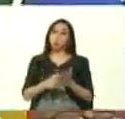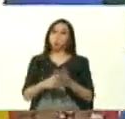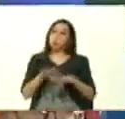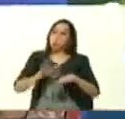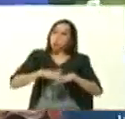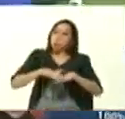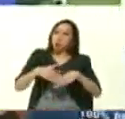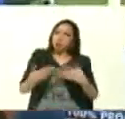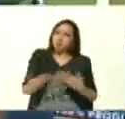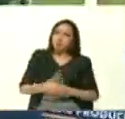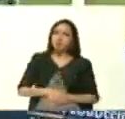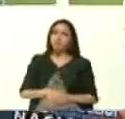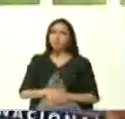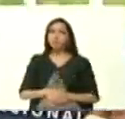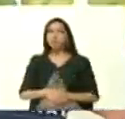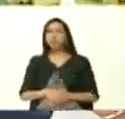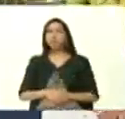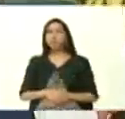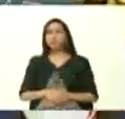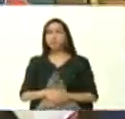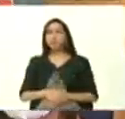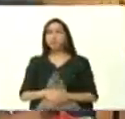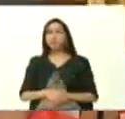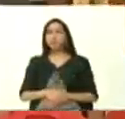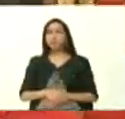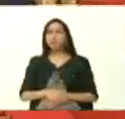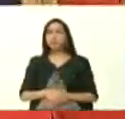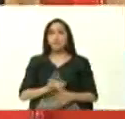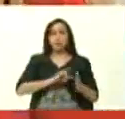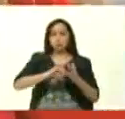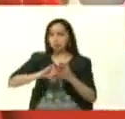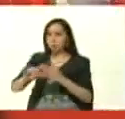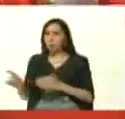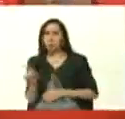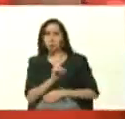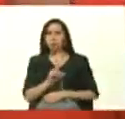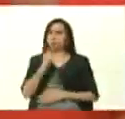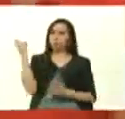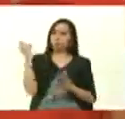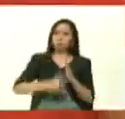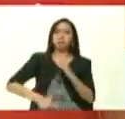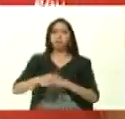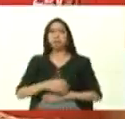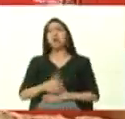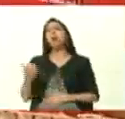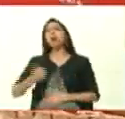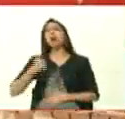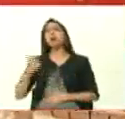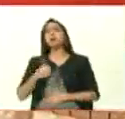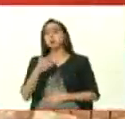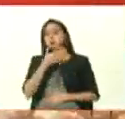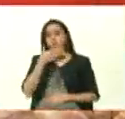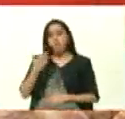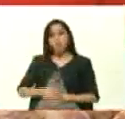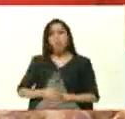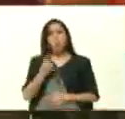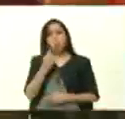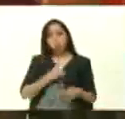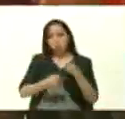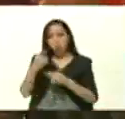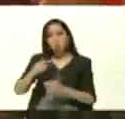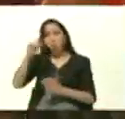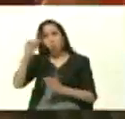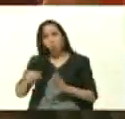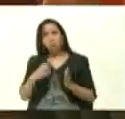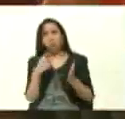se elimina esa cadena, ¿verdad?, que va incrementando el precio. Y se aprovecha también para vender estos productos a bajo precio.